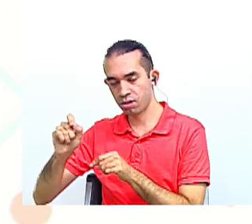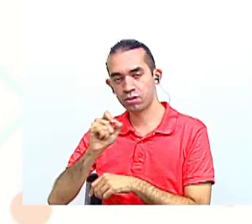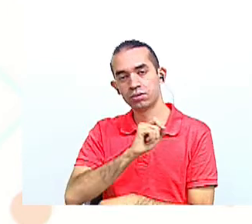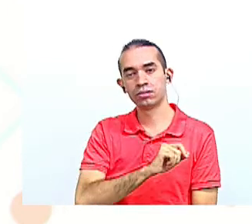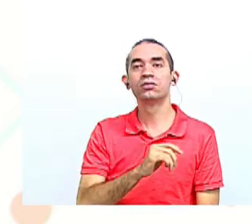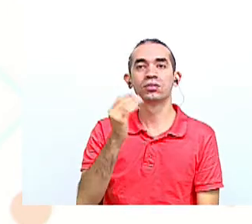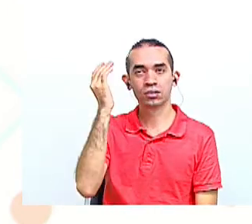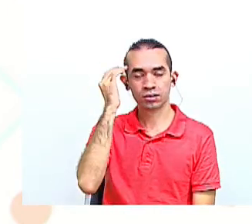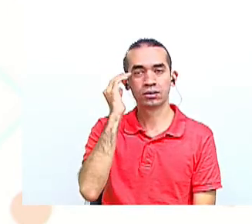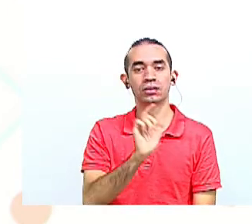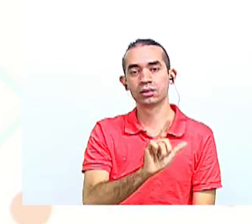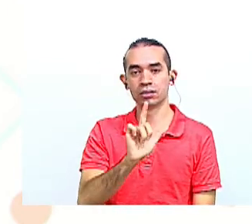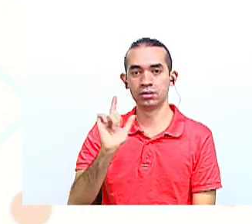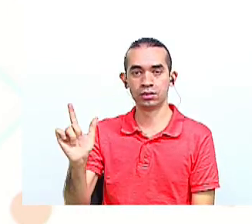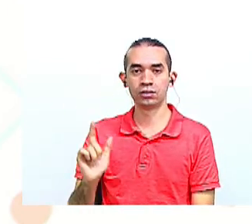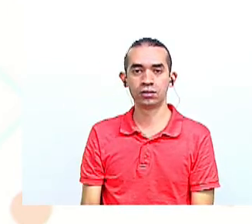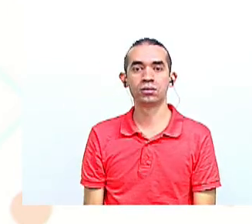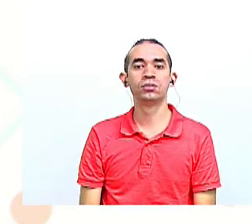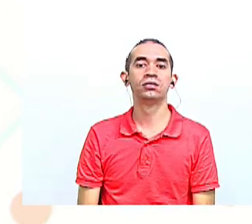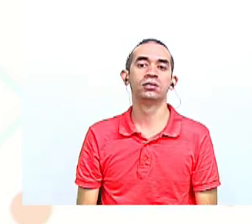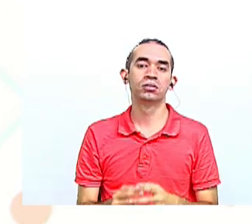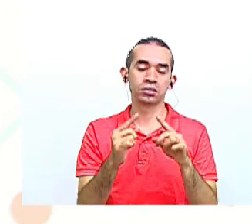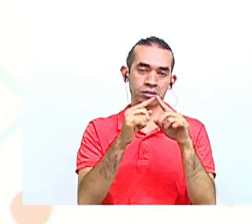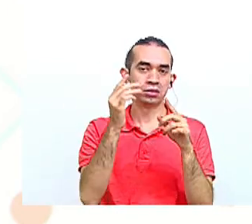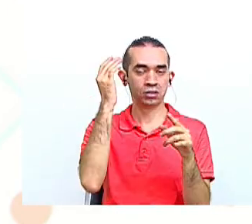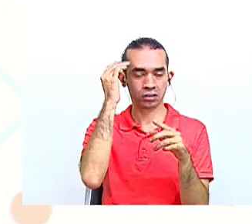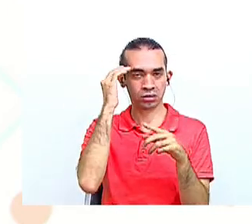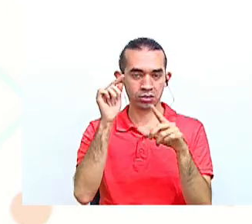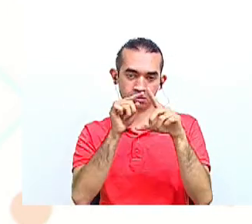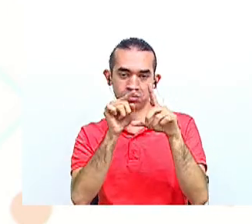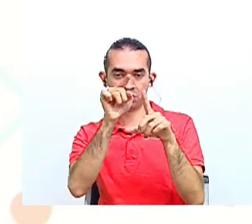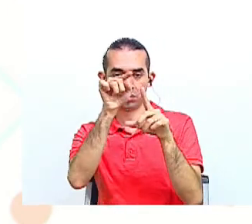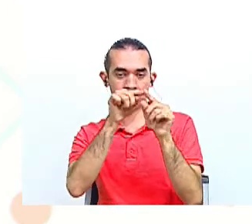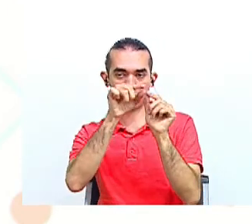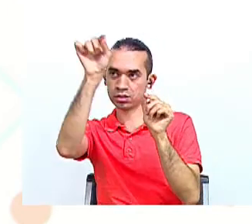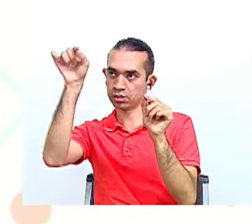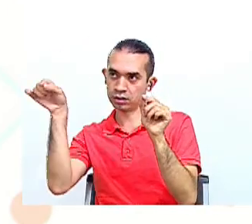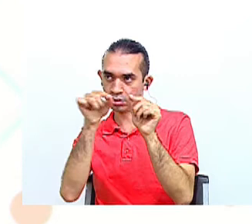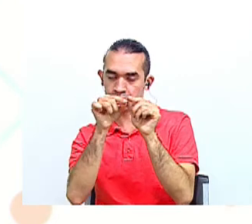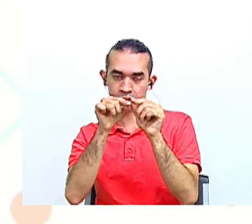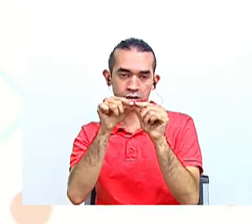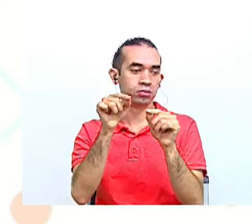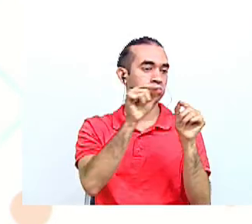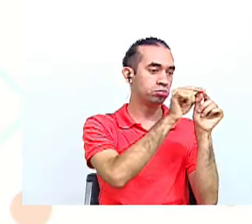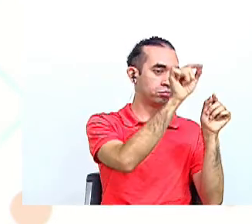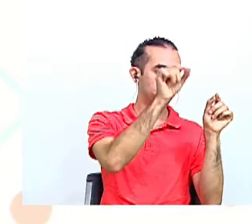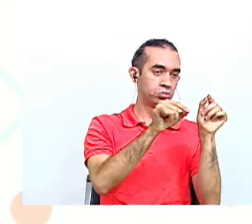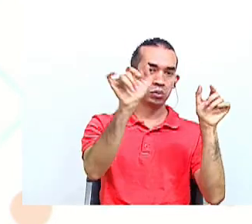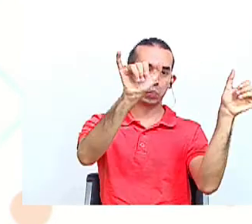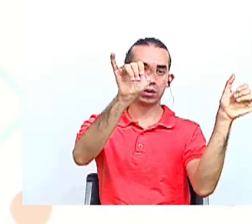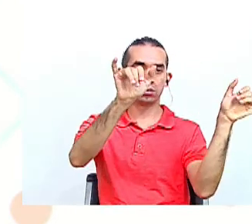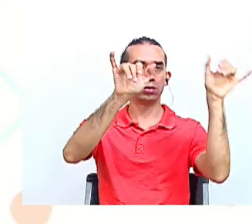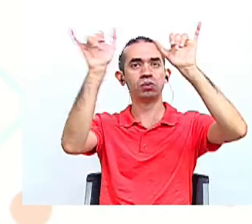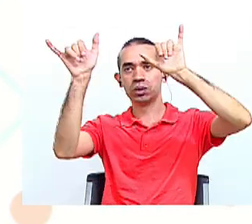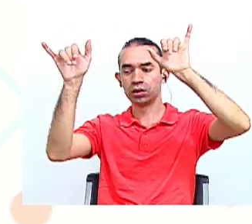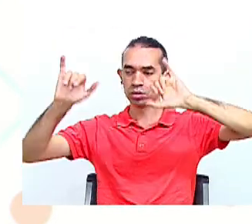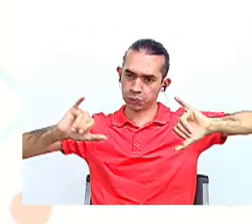que los lados de un triángulo eran completamente iguales a los del otro